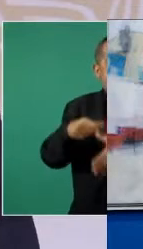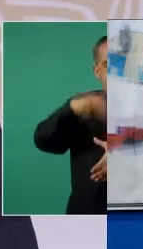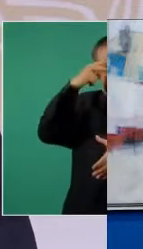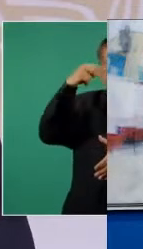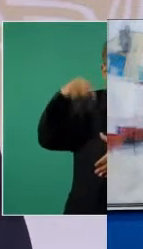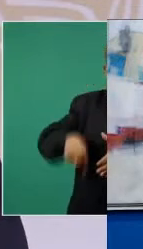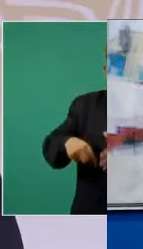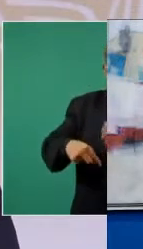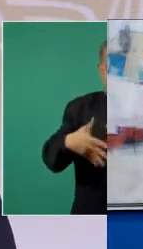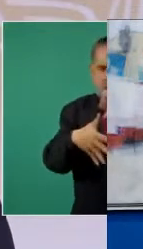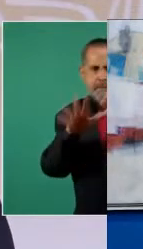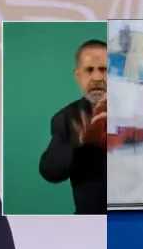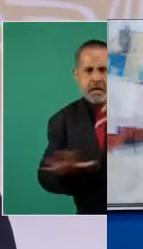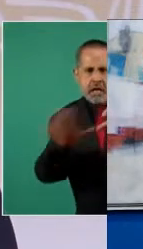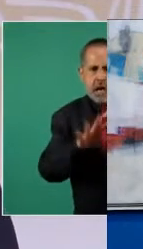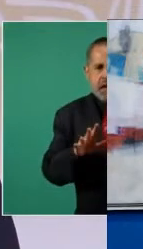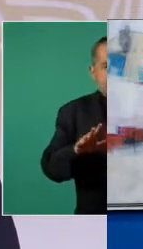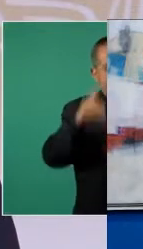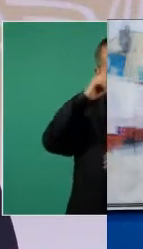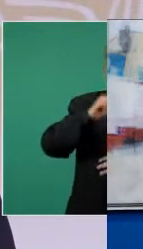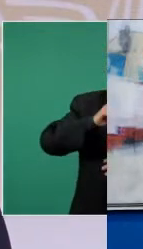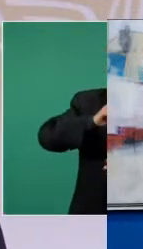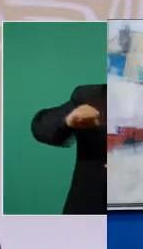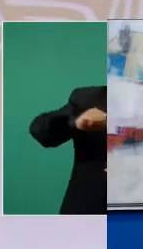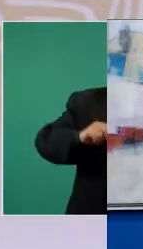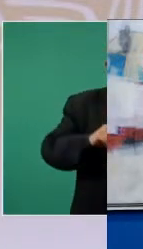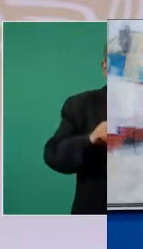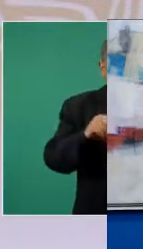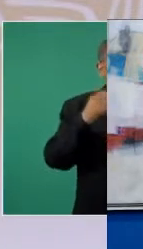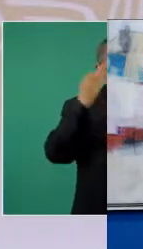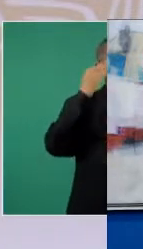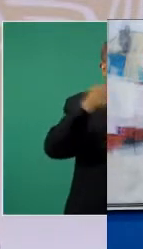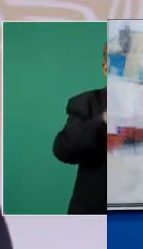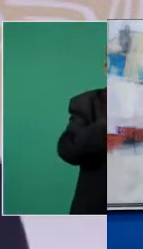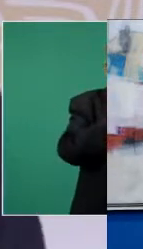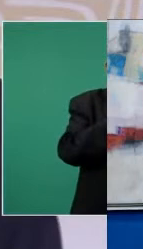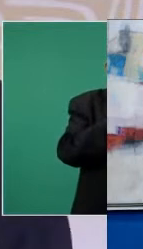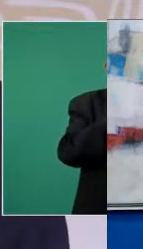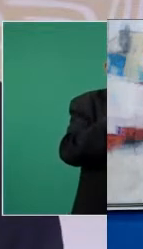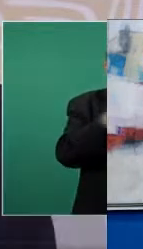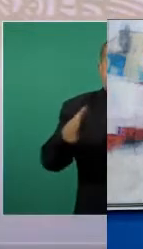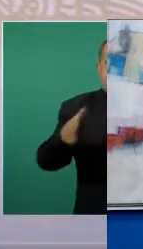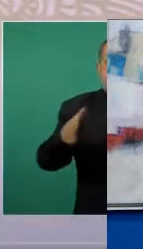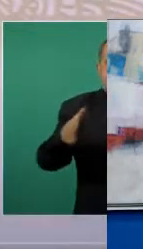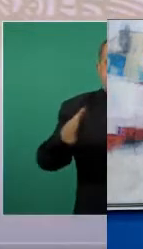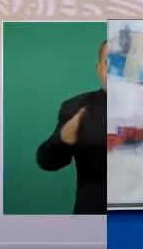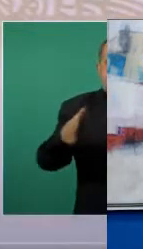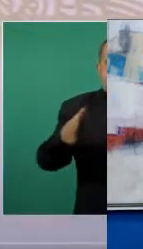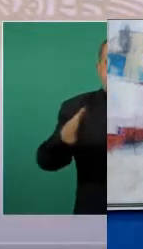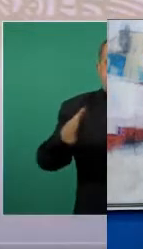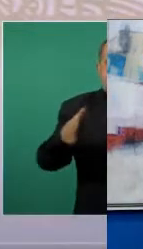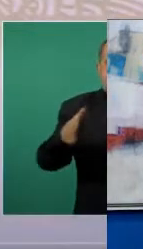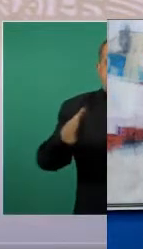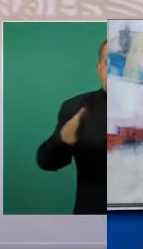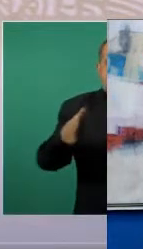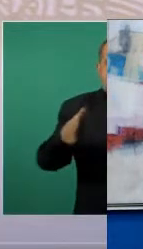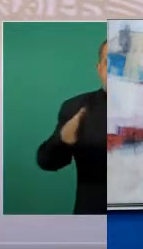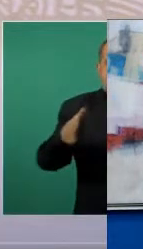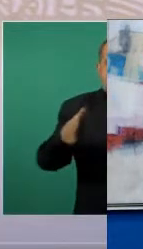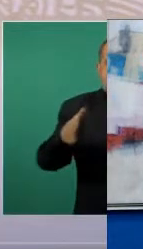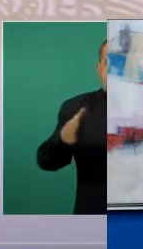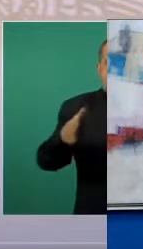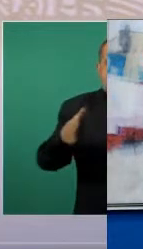frente al proyecto de recolonización neoliberal que nos intentan imponer. Ahí está, amigos.